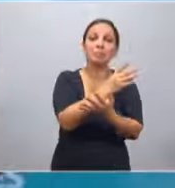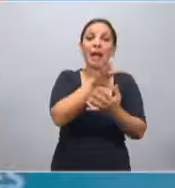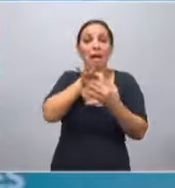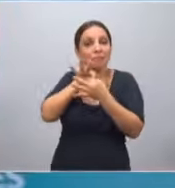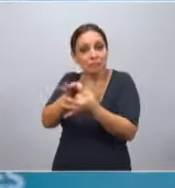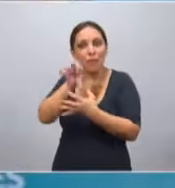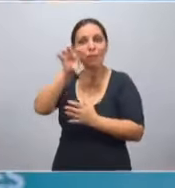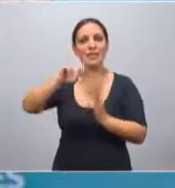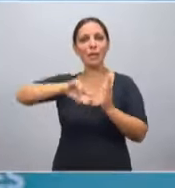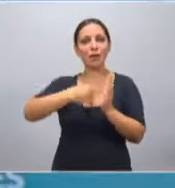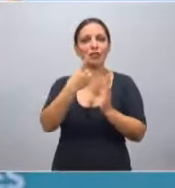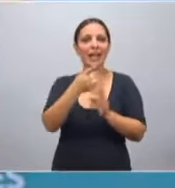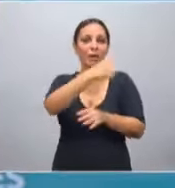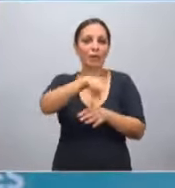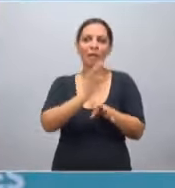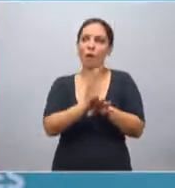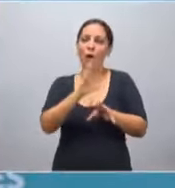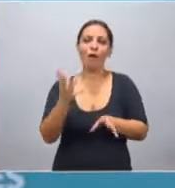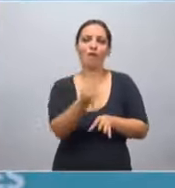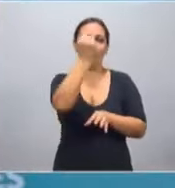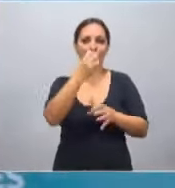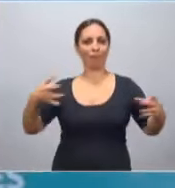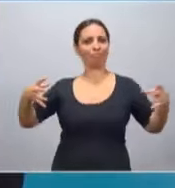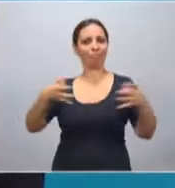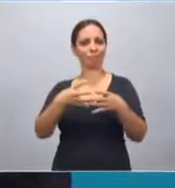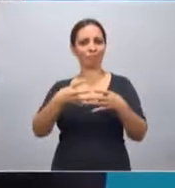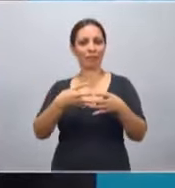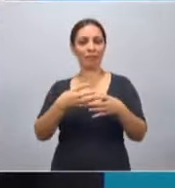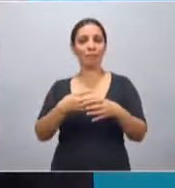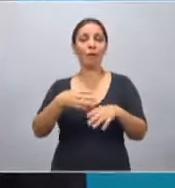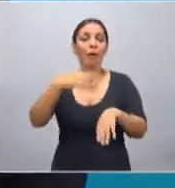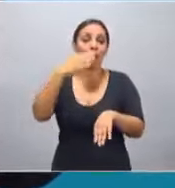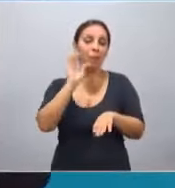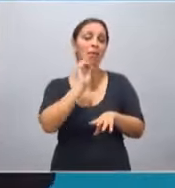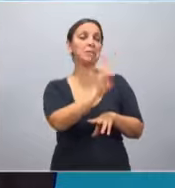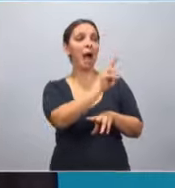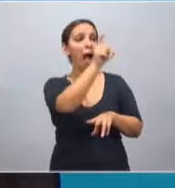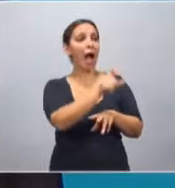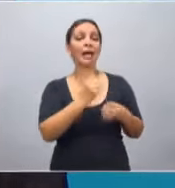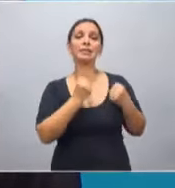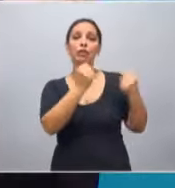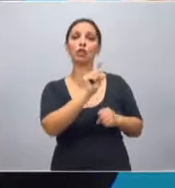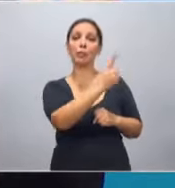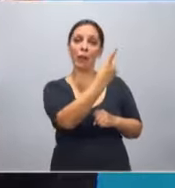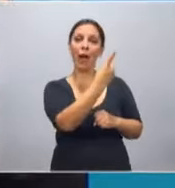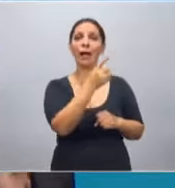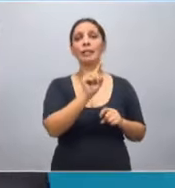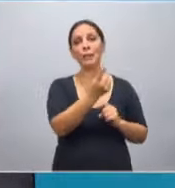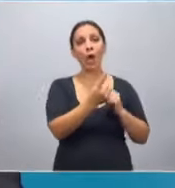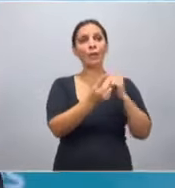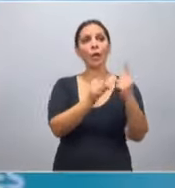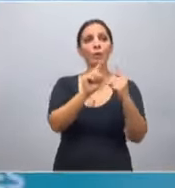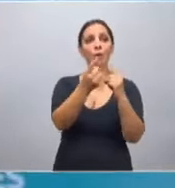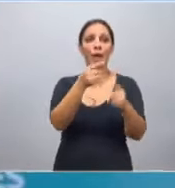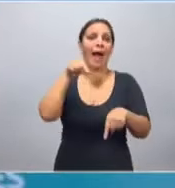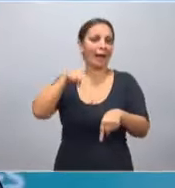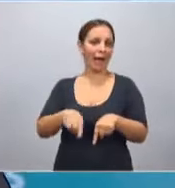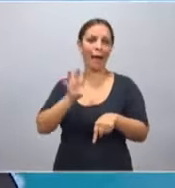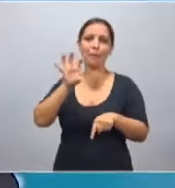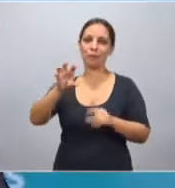Buenos Aires son un logro colectivo porque después se analiza todo desde lo individual el esfuerzo individual y el logro individual bueno acá en la provincia de Buenos